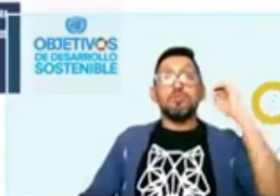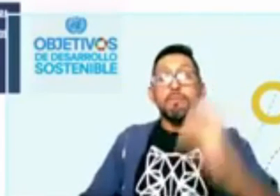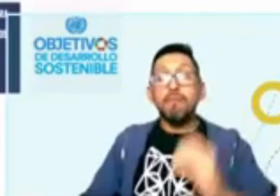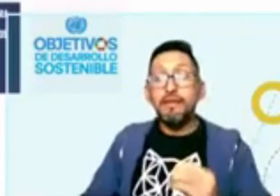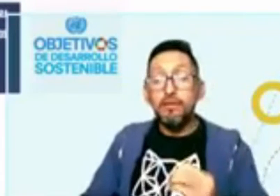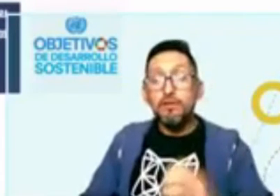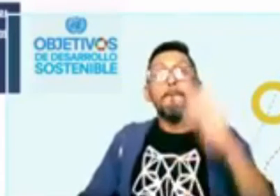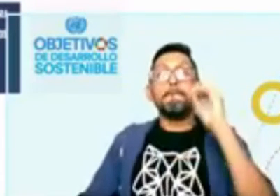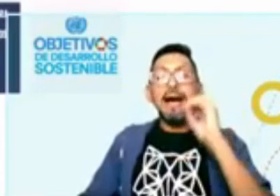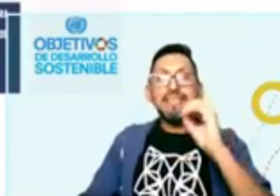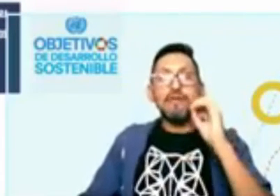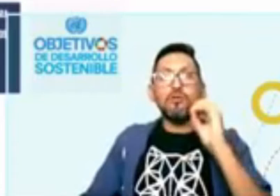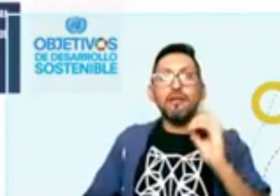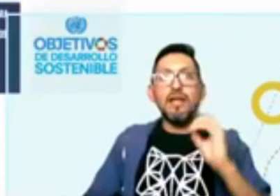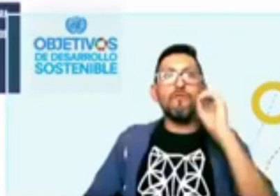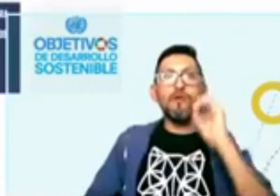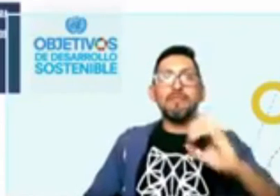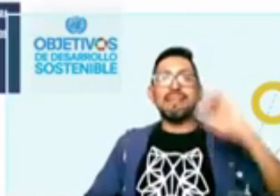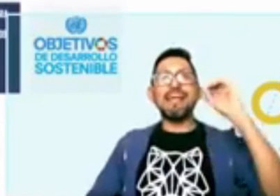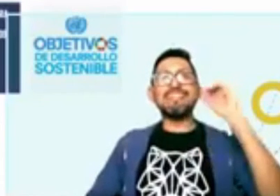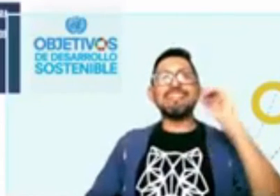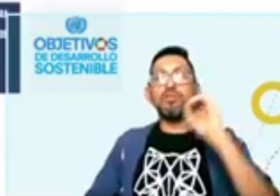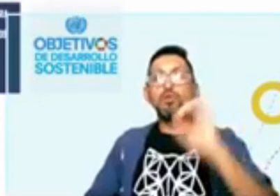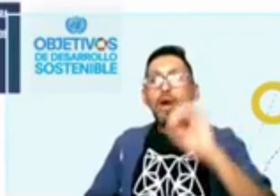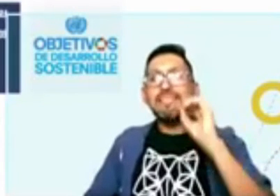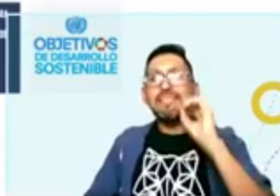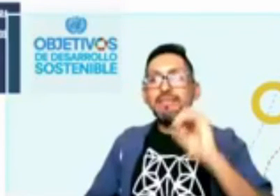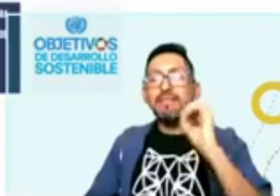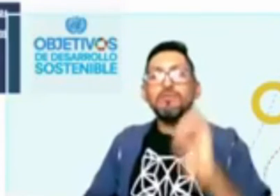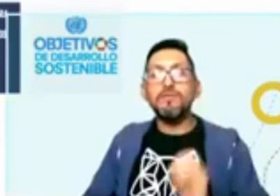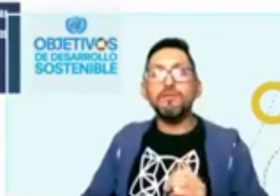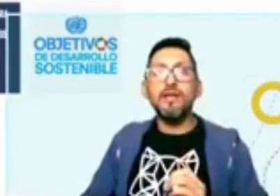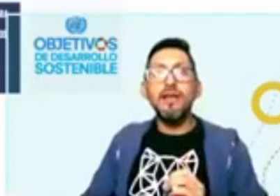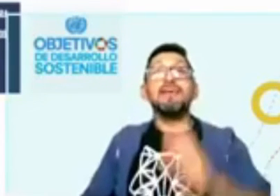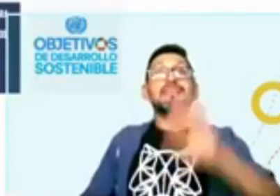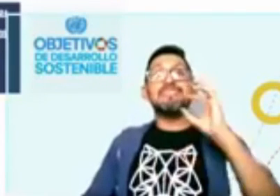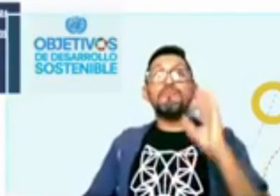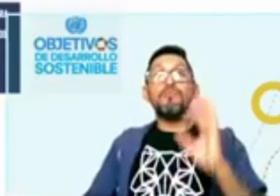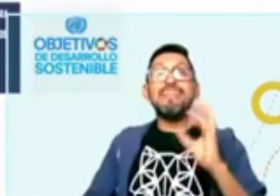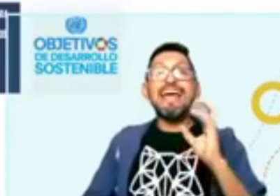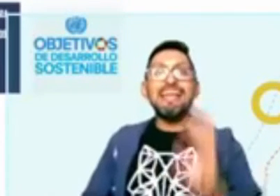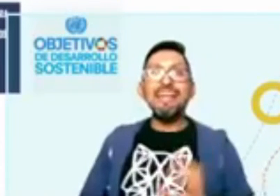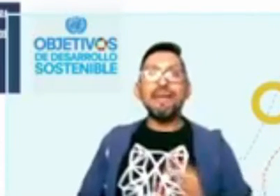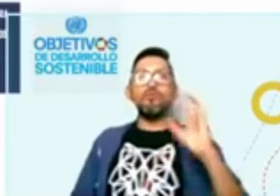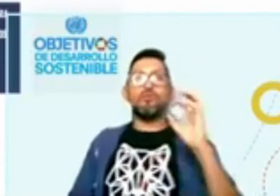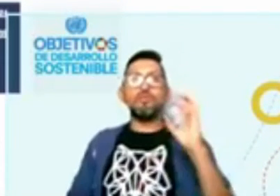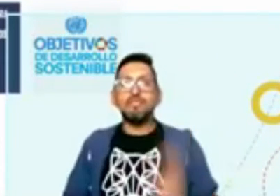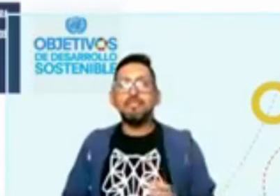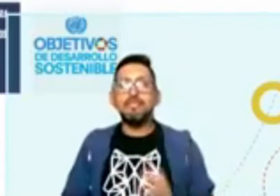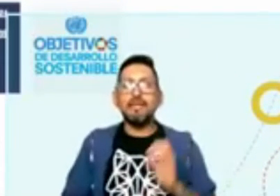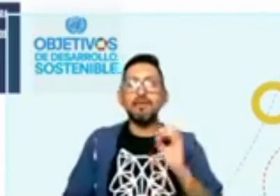seas un emprendedor, vas a encontrar formas en las que tu actividad profesional se puede alinear con